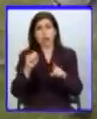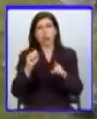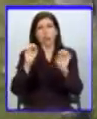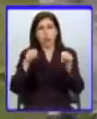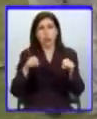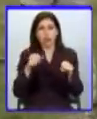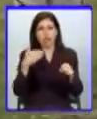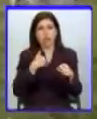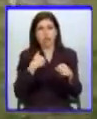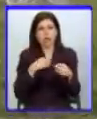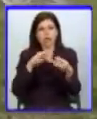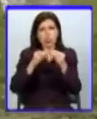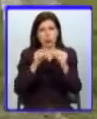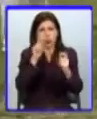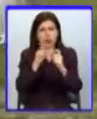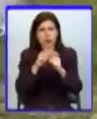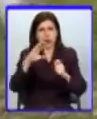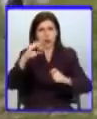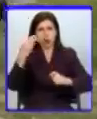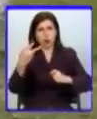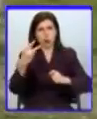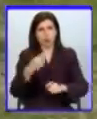en poco tiempo